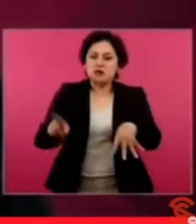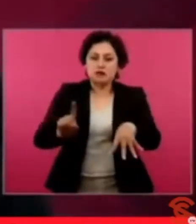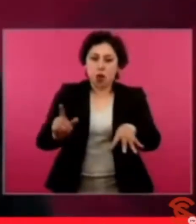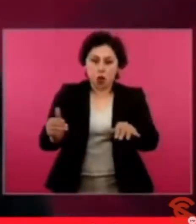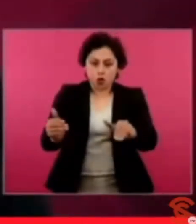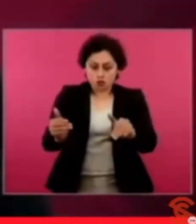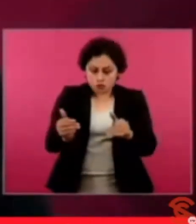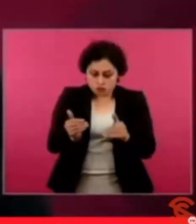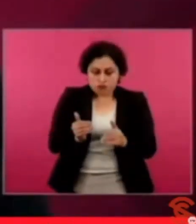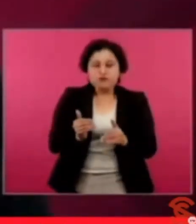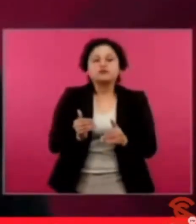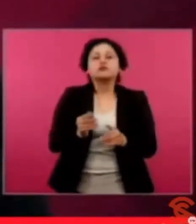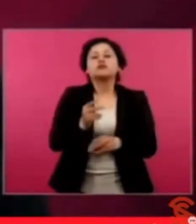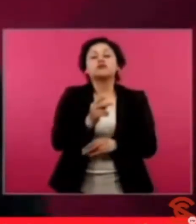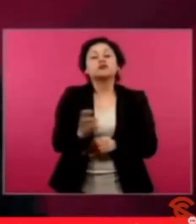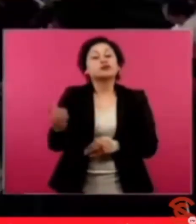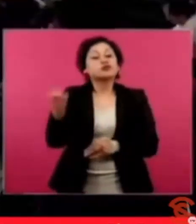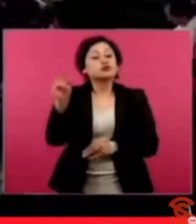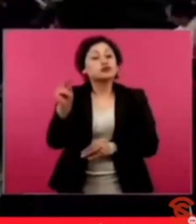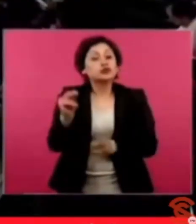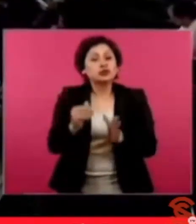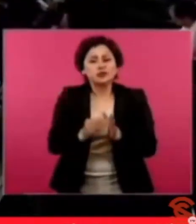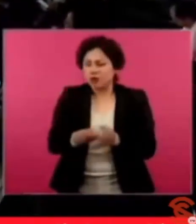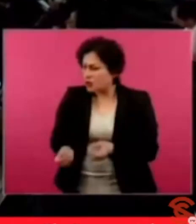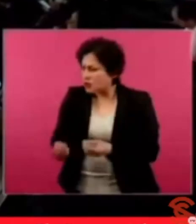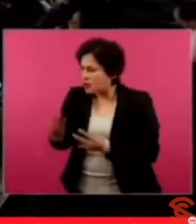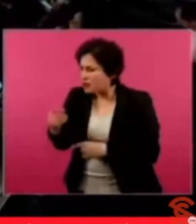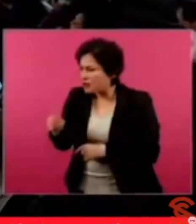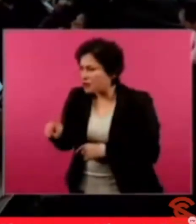280,000 millones. ¿Cuánto?